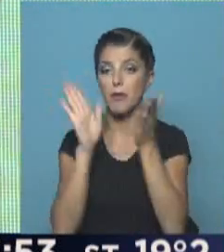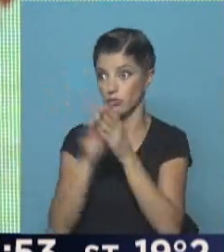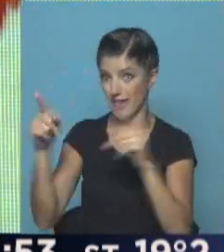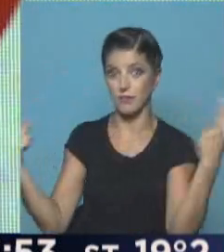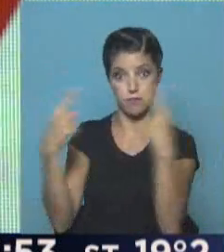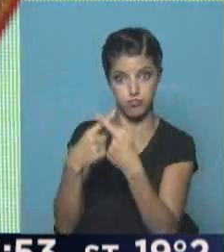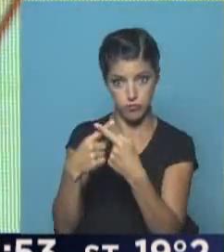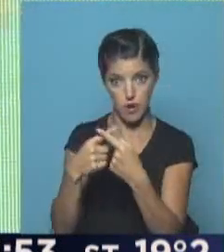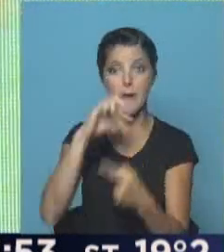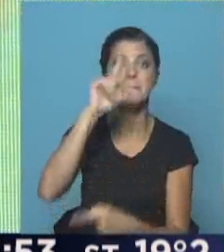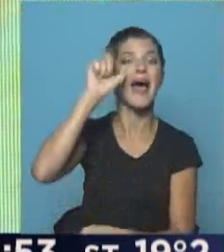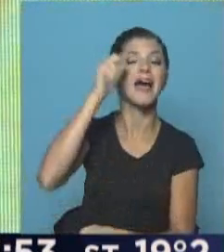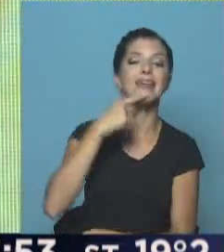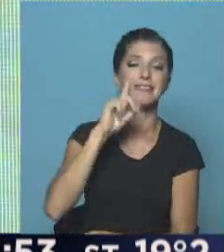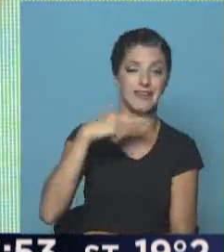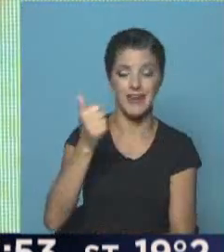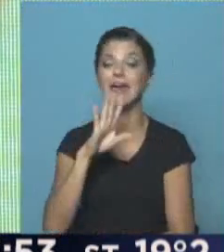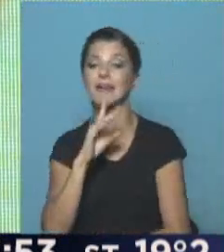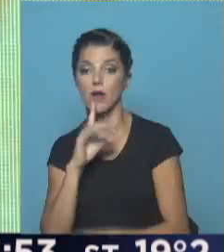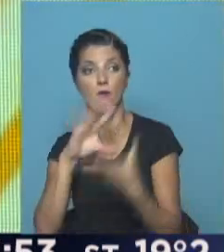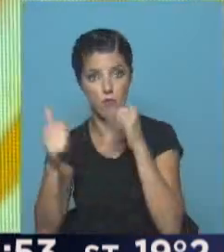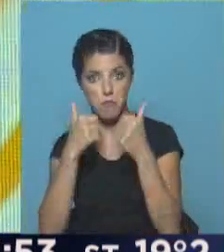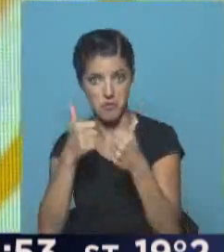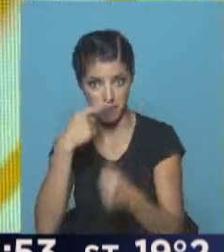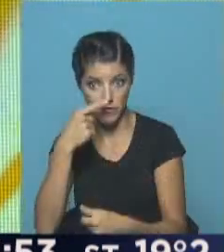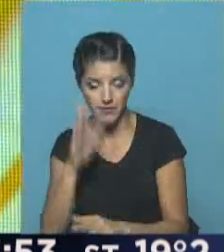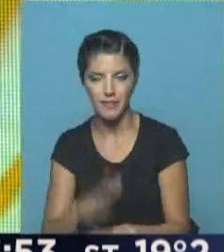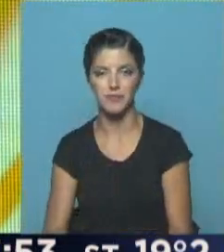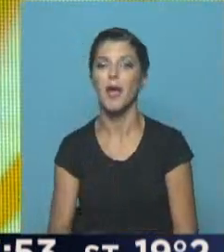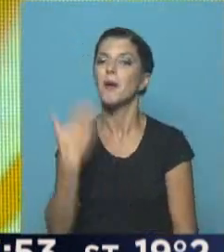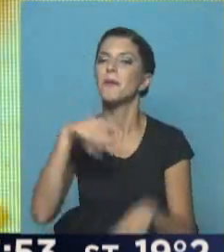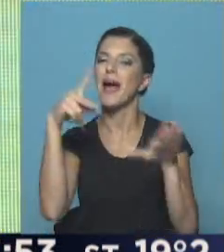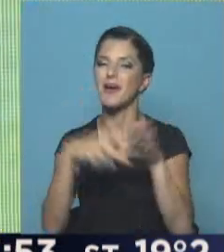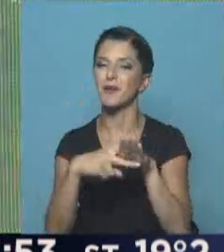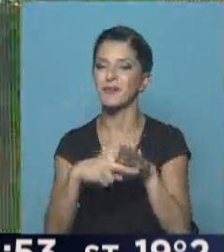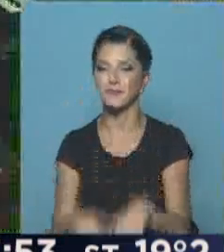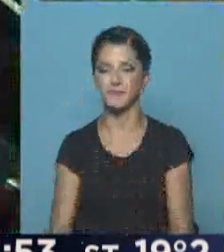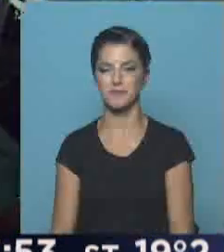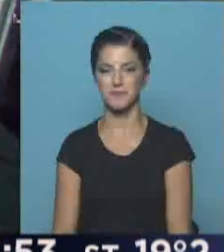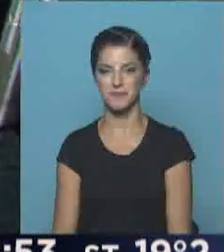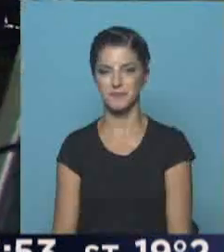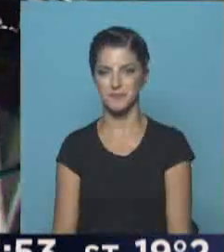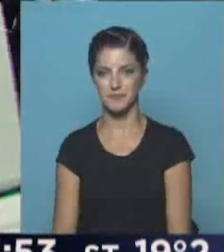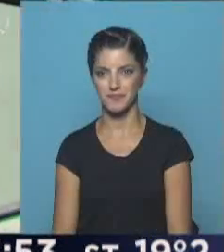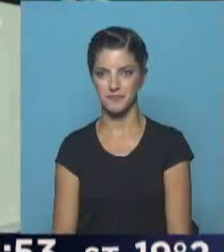entre israelíes y palestinos de una manera muy inteligente y muy atractiva. Y nos estamos yendo a una nueva pausa.